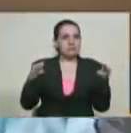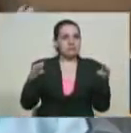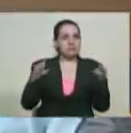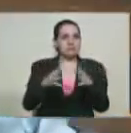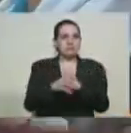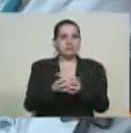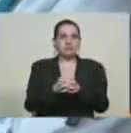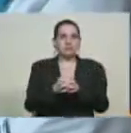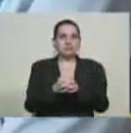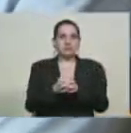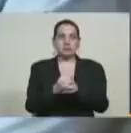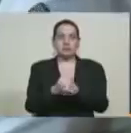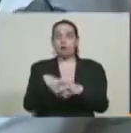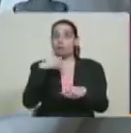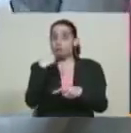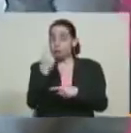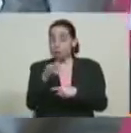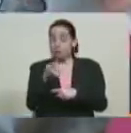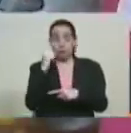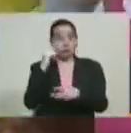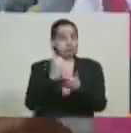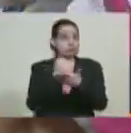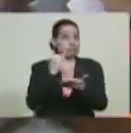Y yo digo, ese es el preludio.